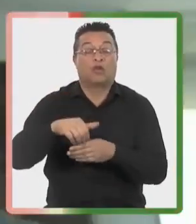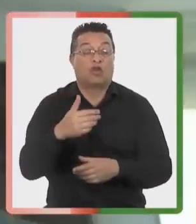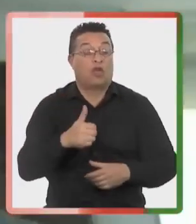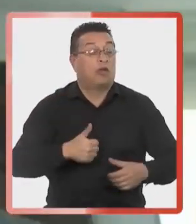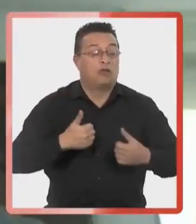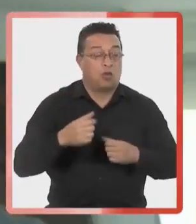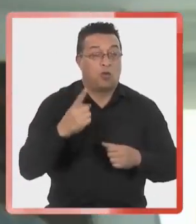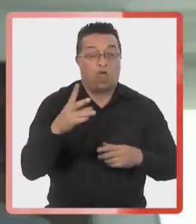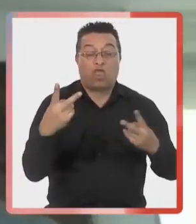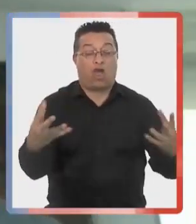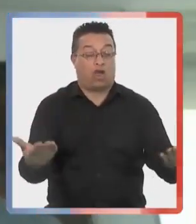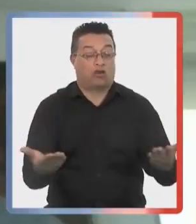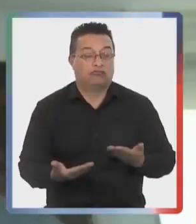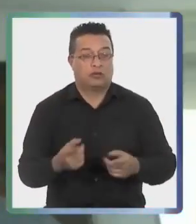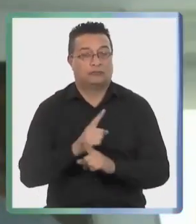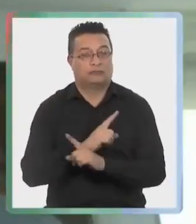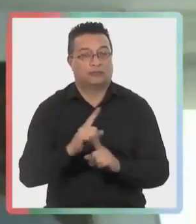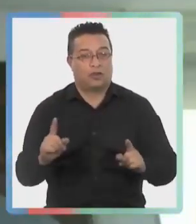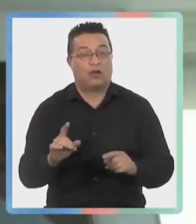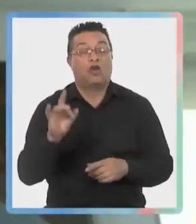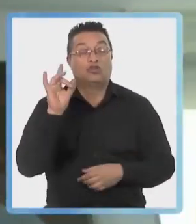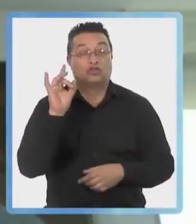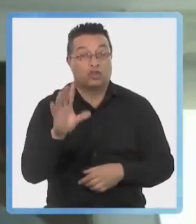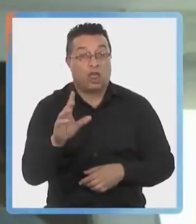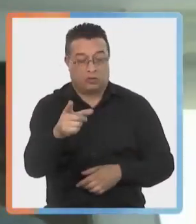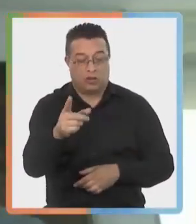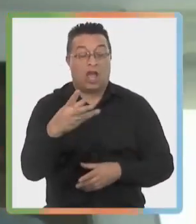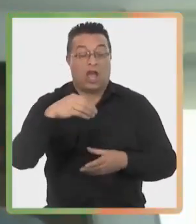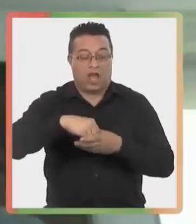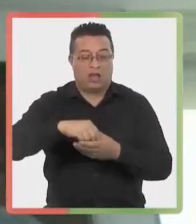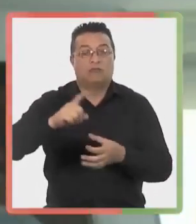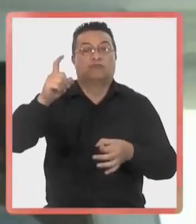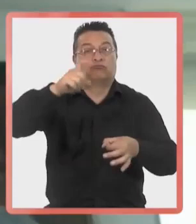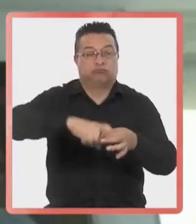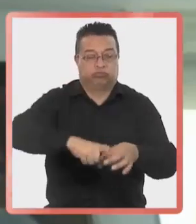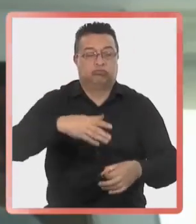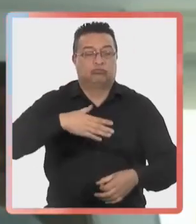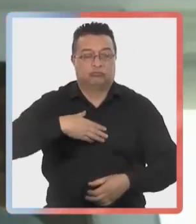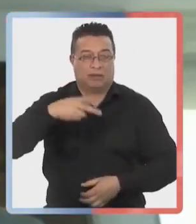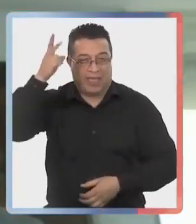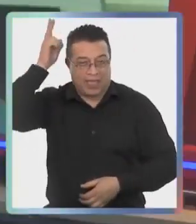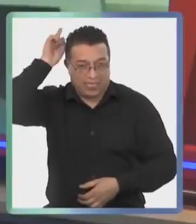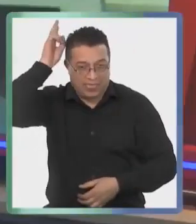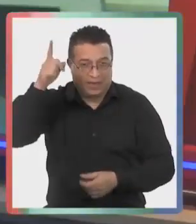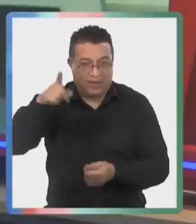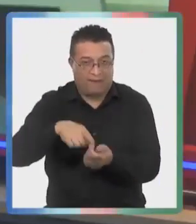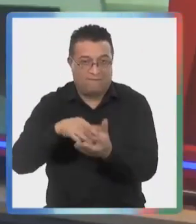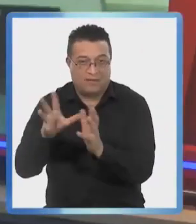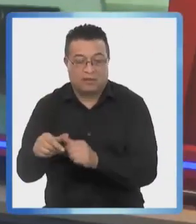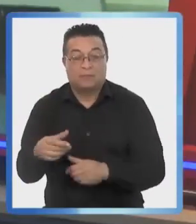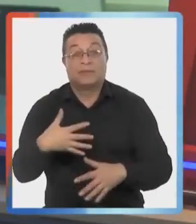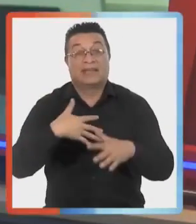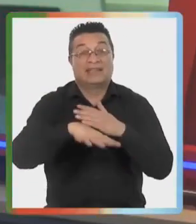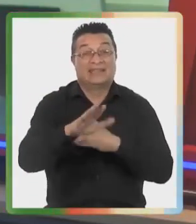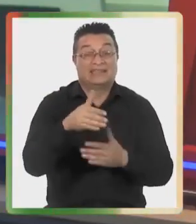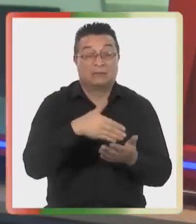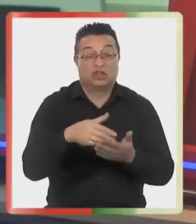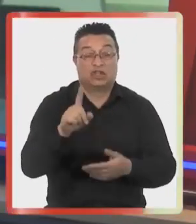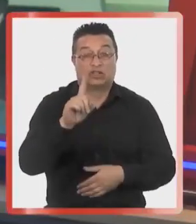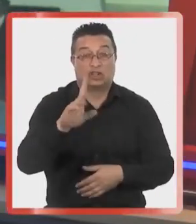elegir uno u otro, y solo los que tienen la condición indígena indicada en el padrón de la mesa.